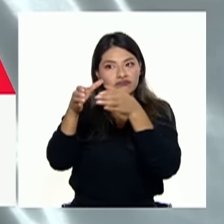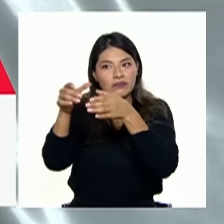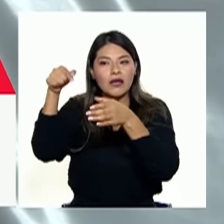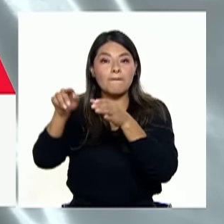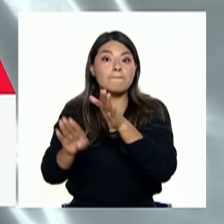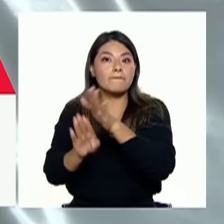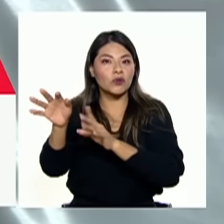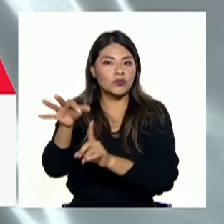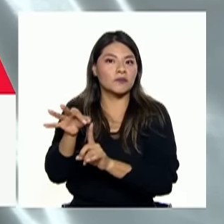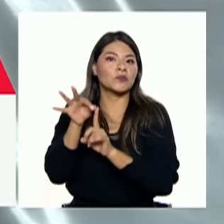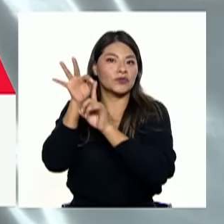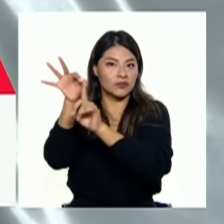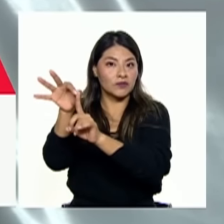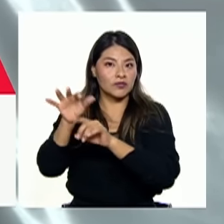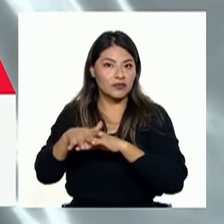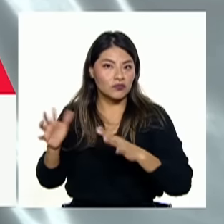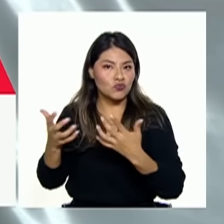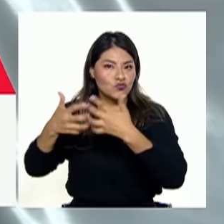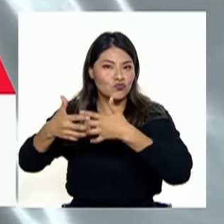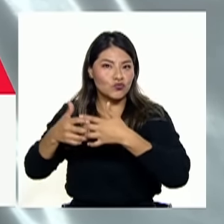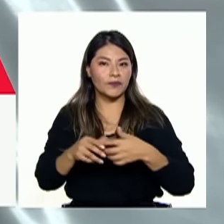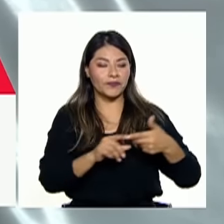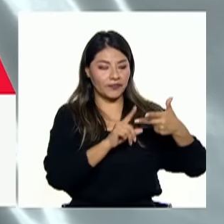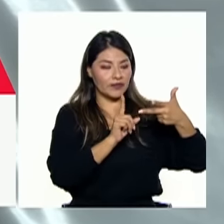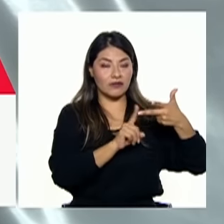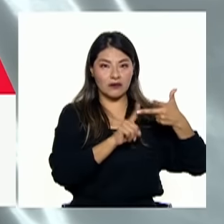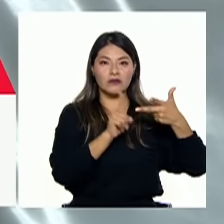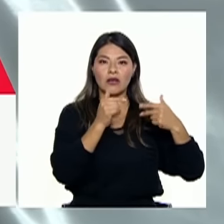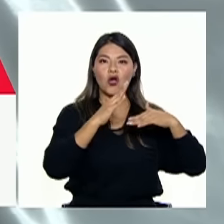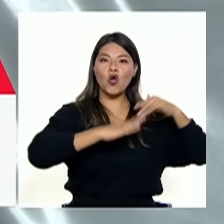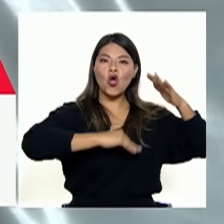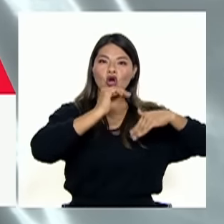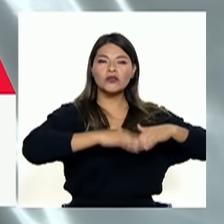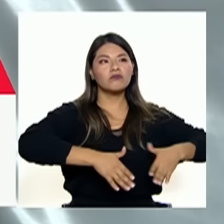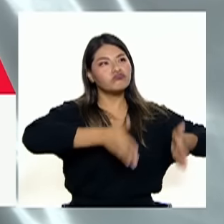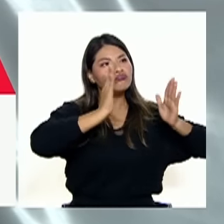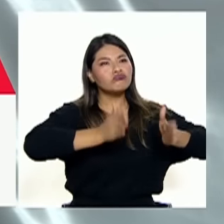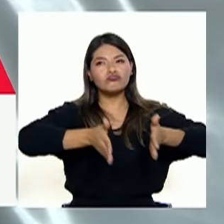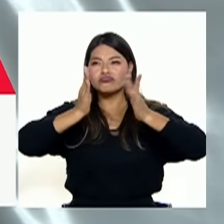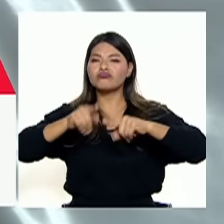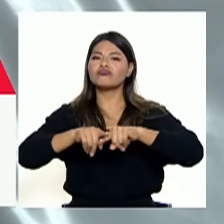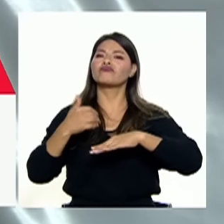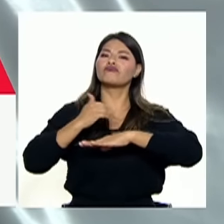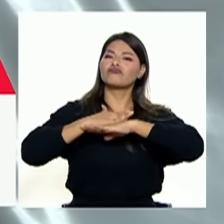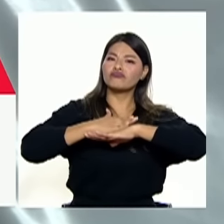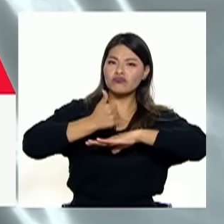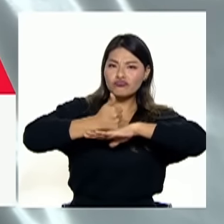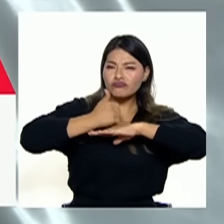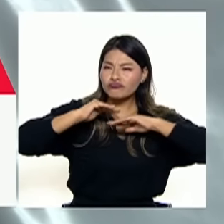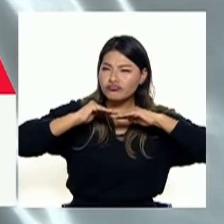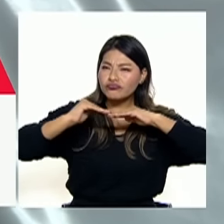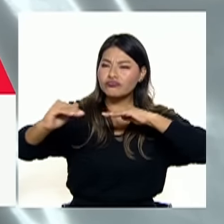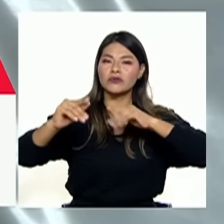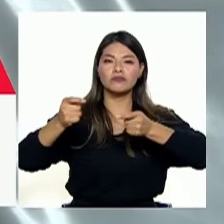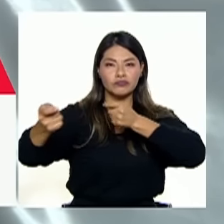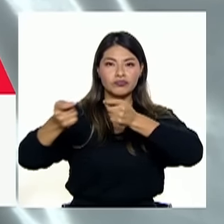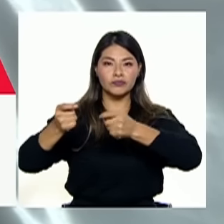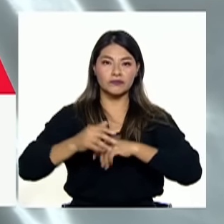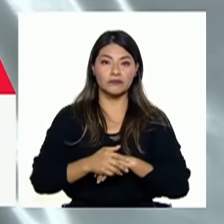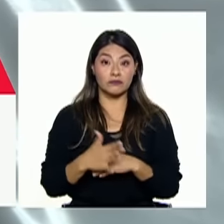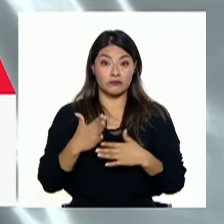del crecimiento productivo. Y tercero, construir una industria sostenible. Durante nuestra gestión, ayudamos